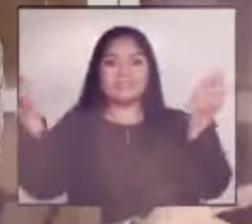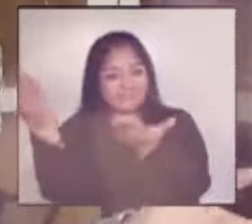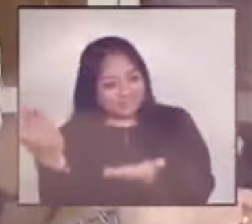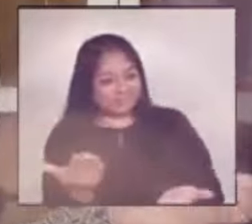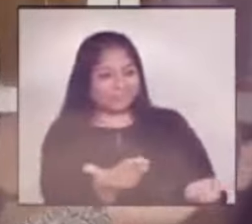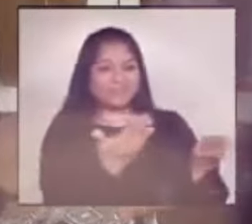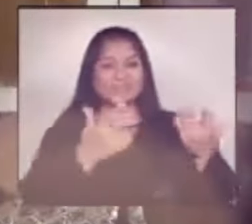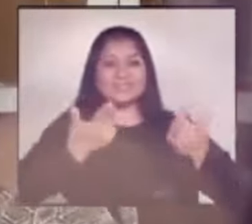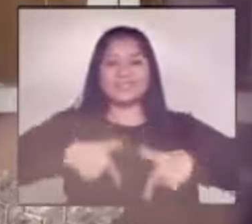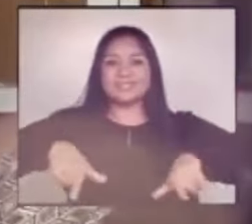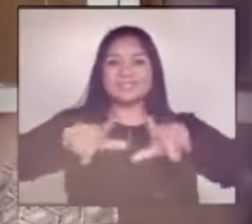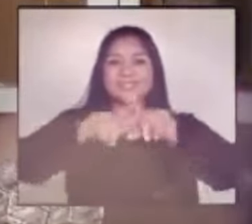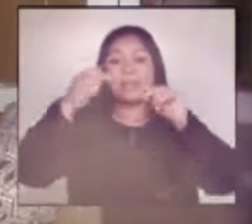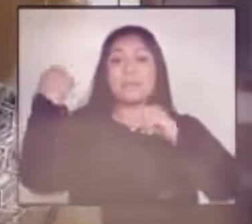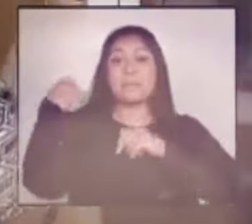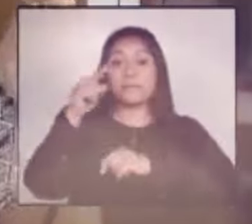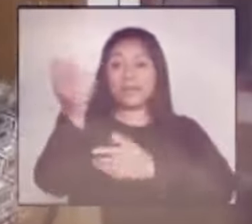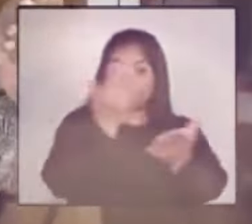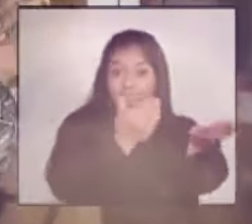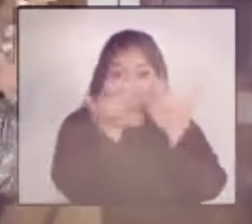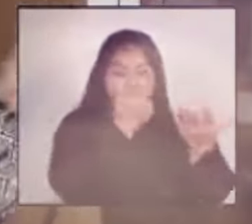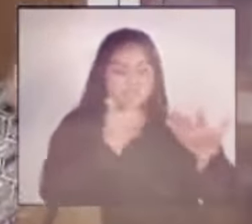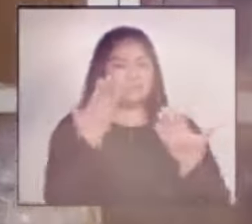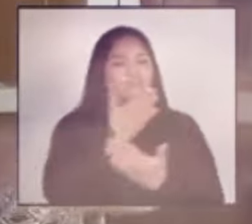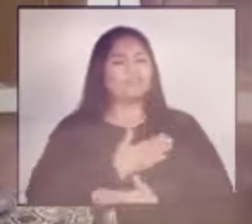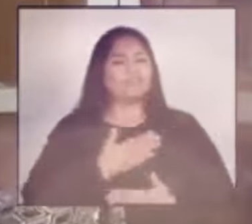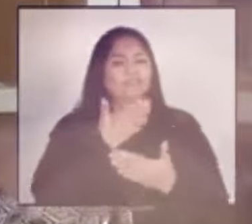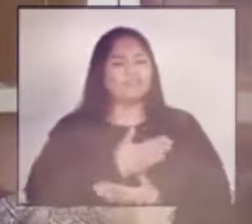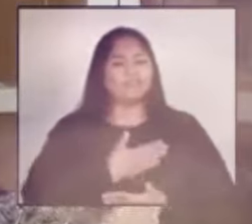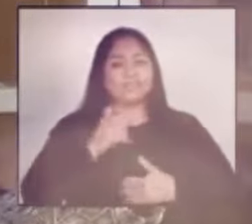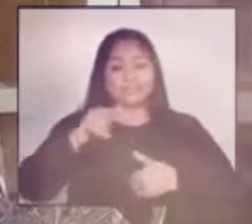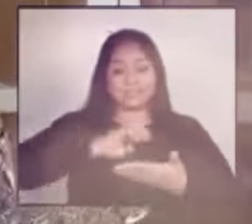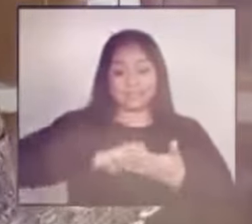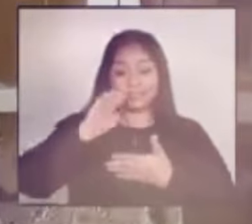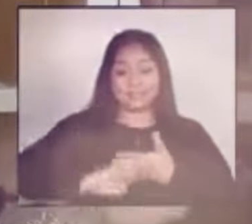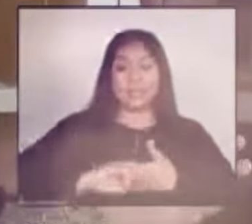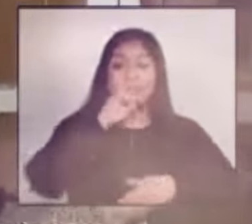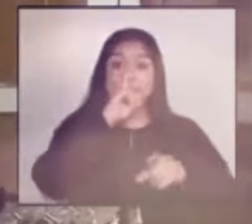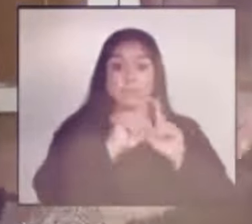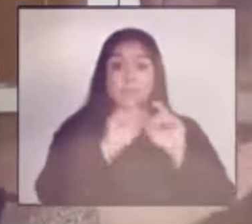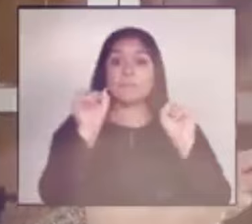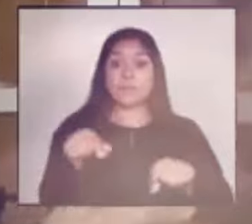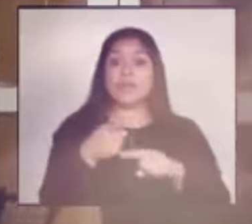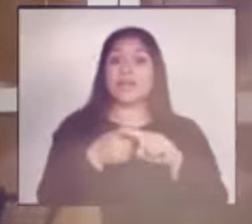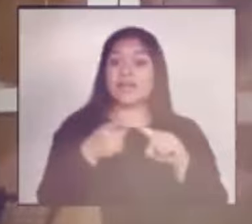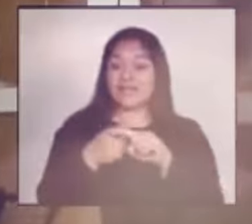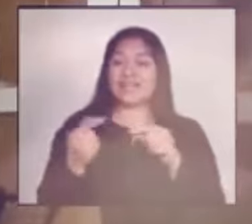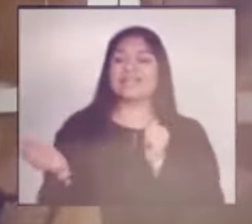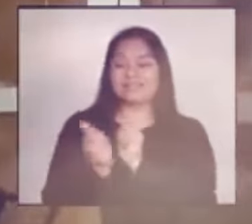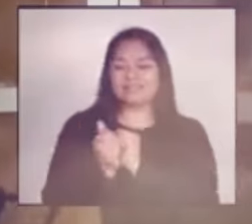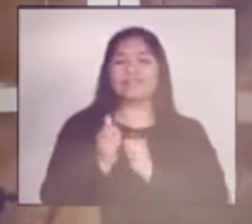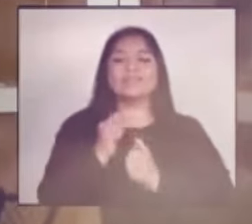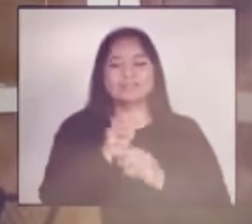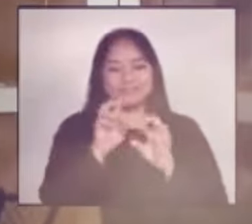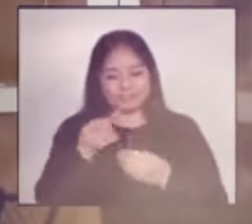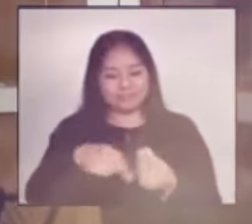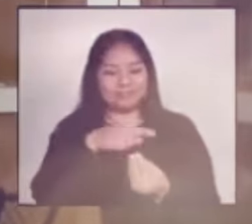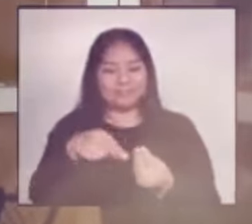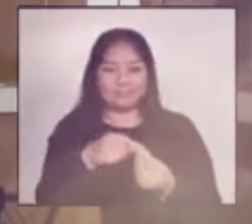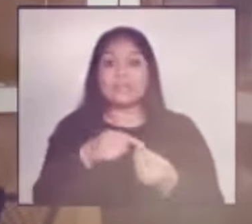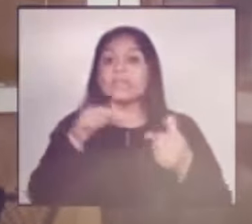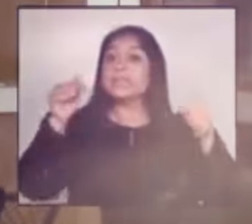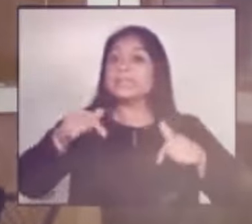espacio para que vengan a disfrutar del programa y puedan compartirlo junto a a sus seres queridos